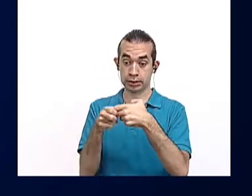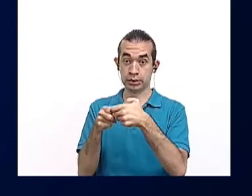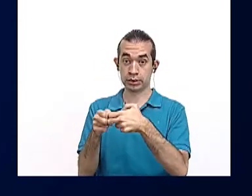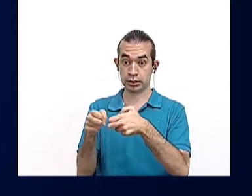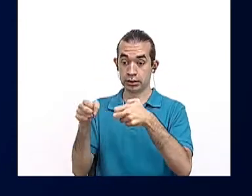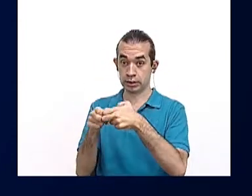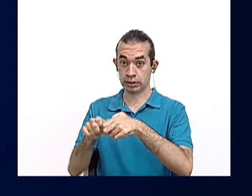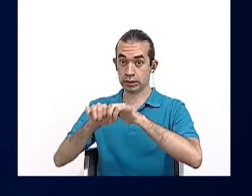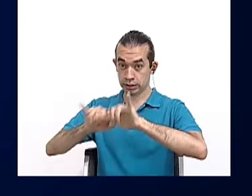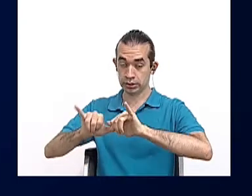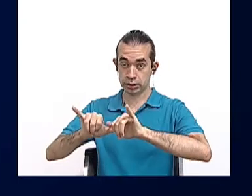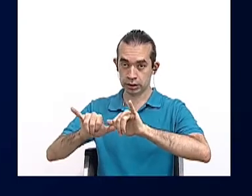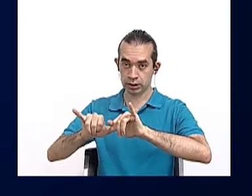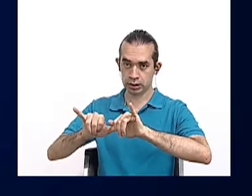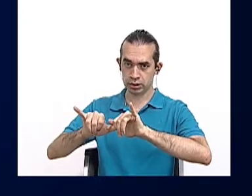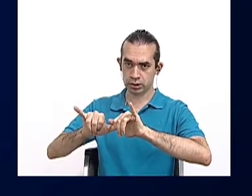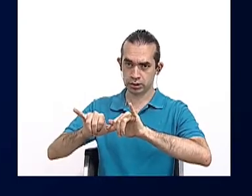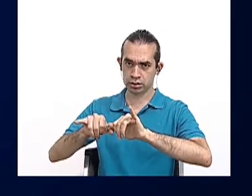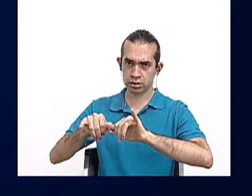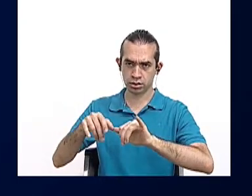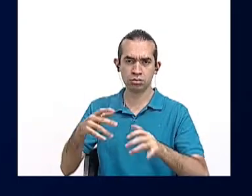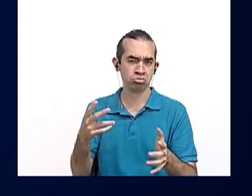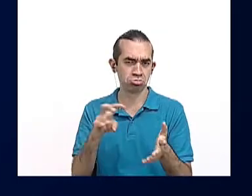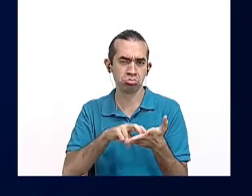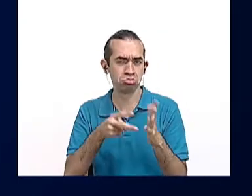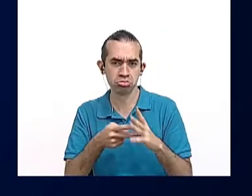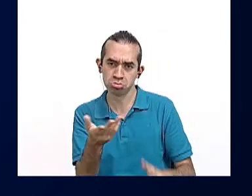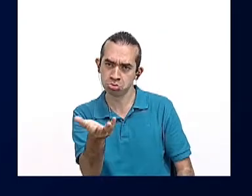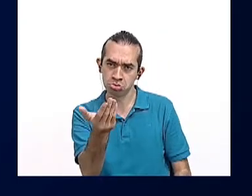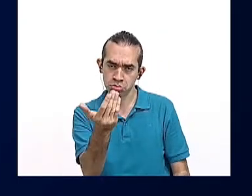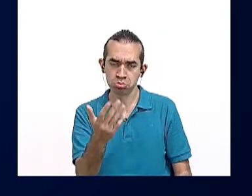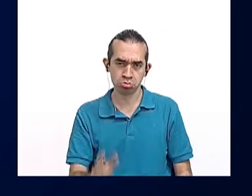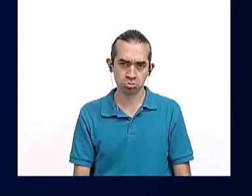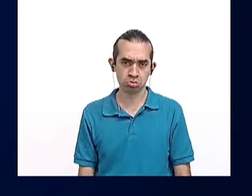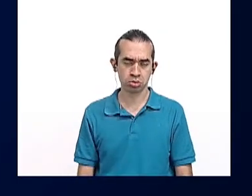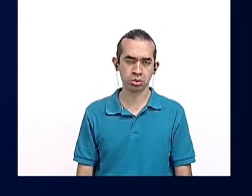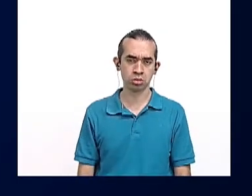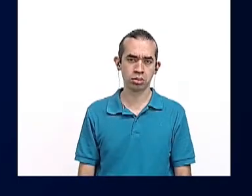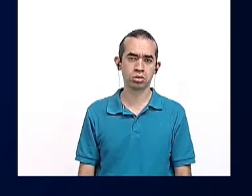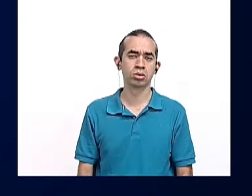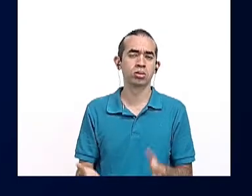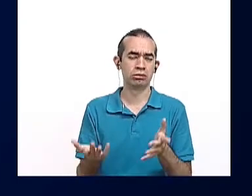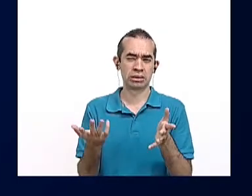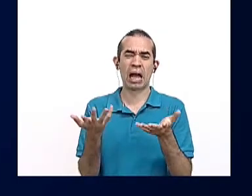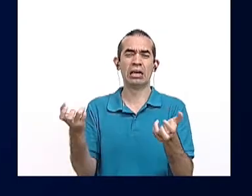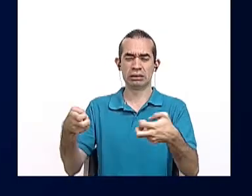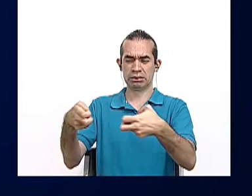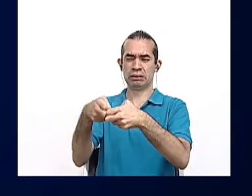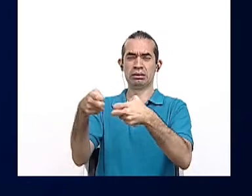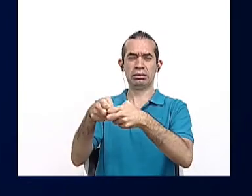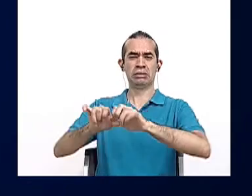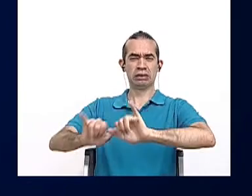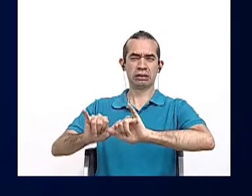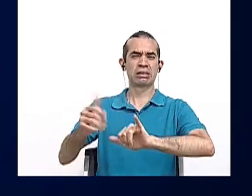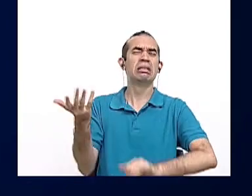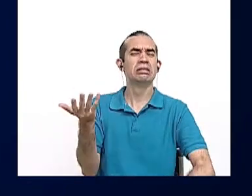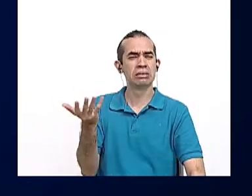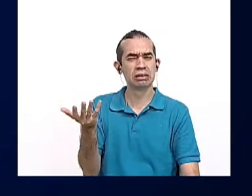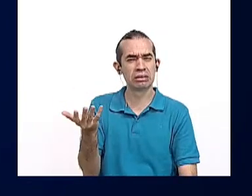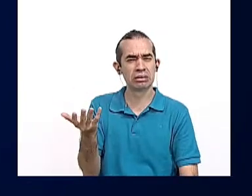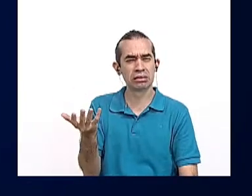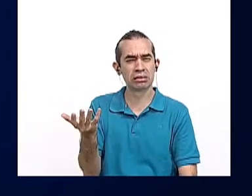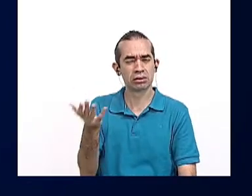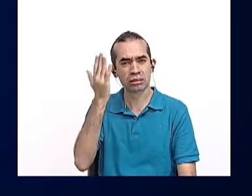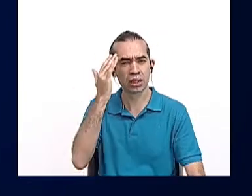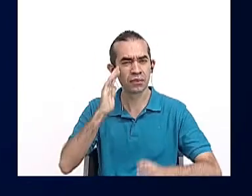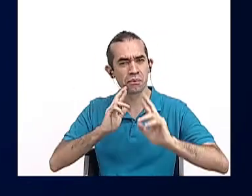o electrostática, ¿qué pueden decir al respecto? ¿Cómo pueden describir qué es la electricidad estática? ¿Conocen